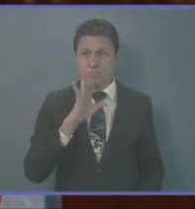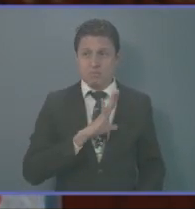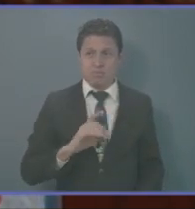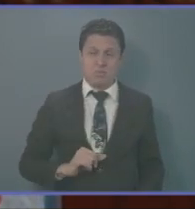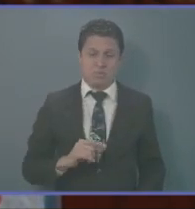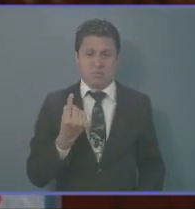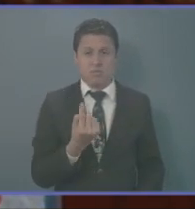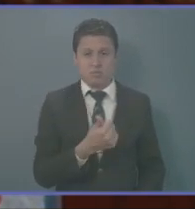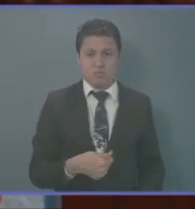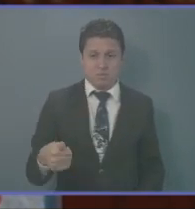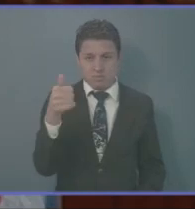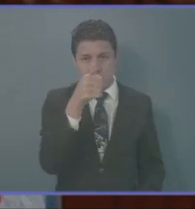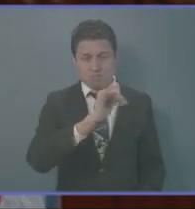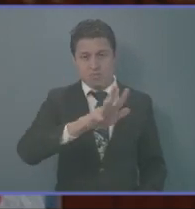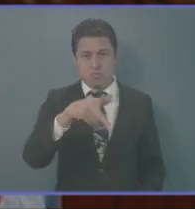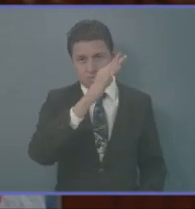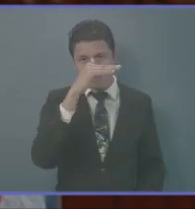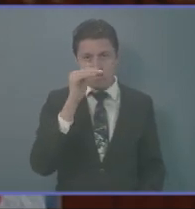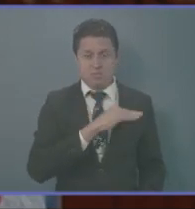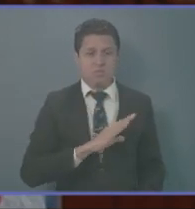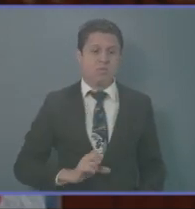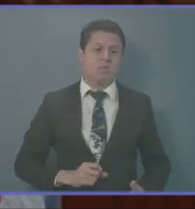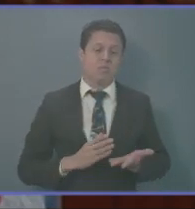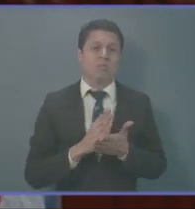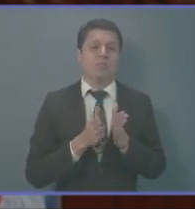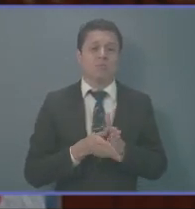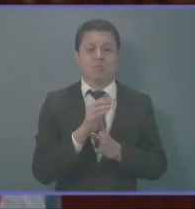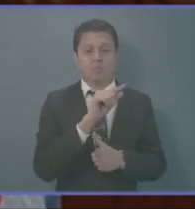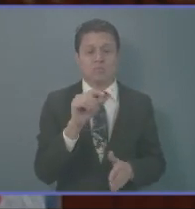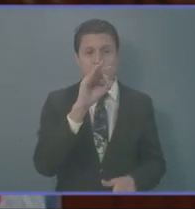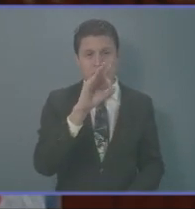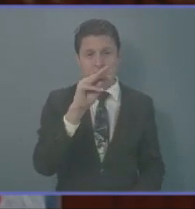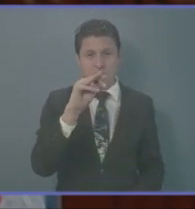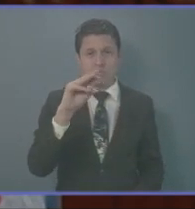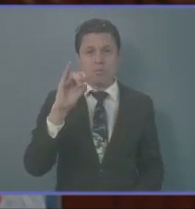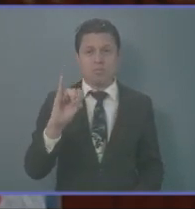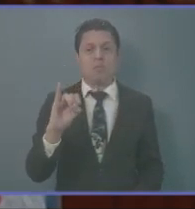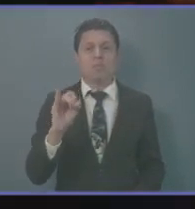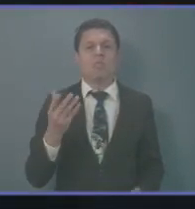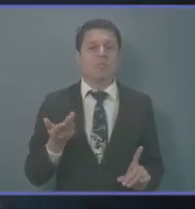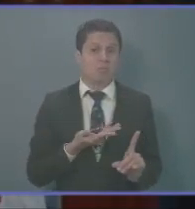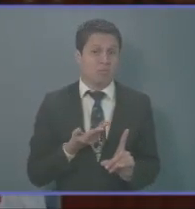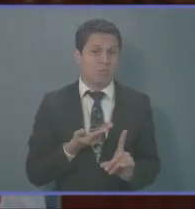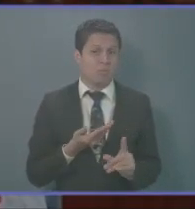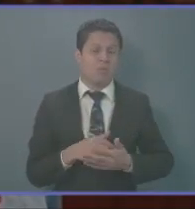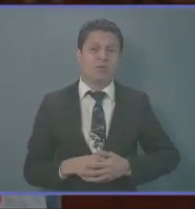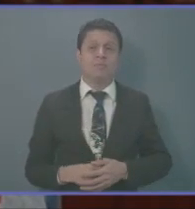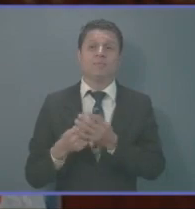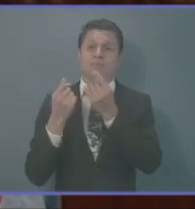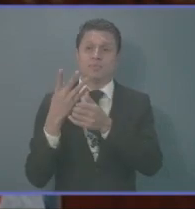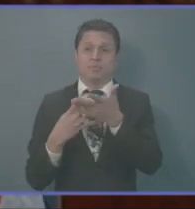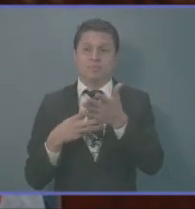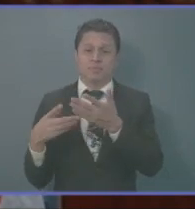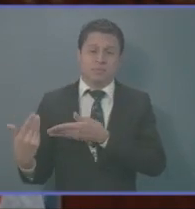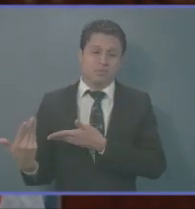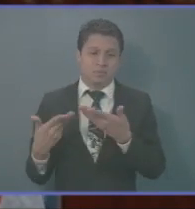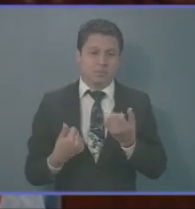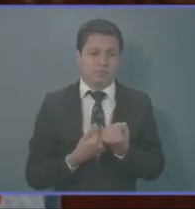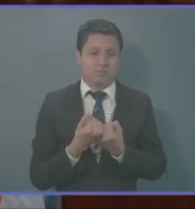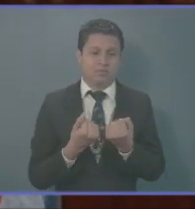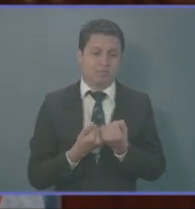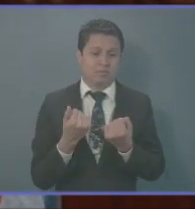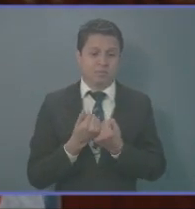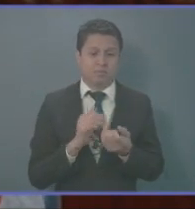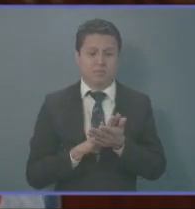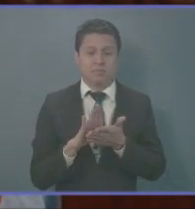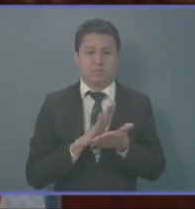Monetario Internacional, FMI, por lo que se solicita a dicho fondo financiamiento de emergencia bajo